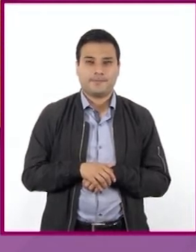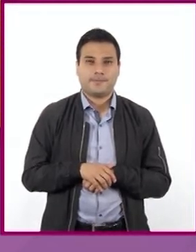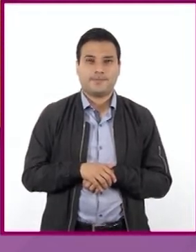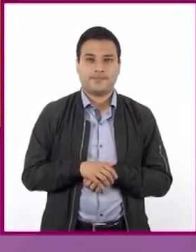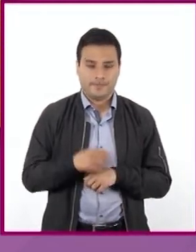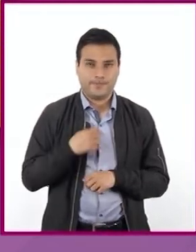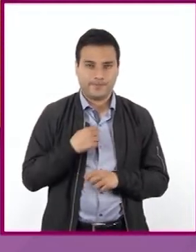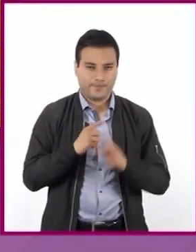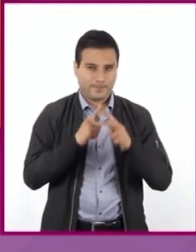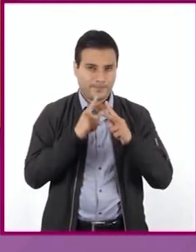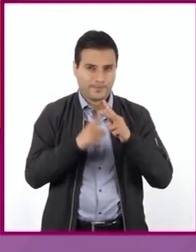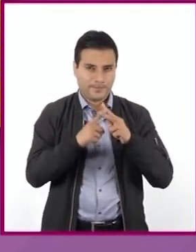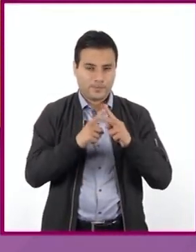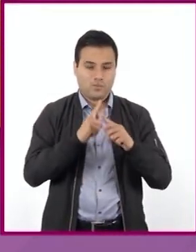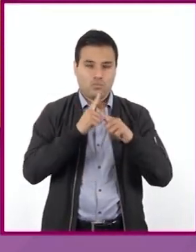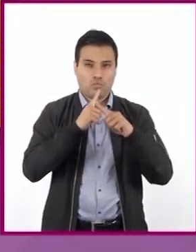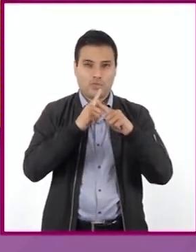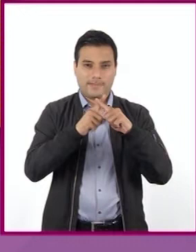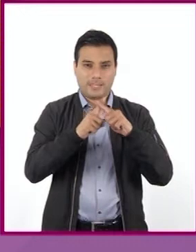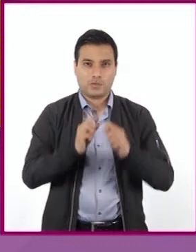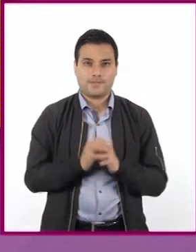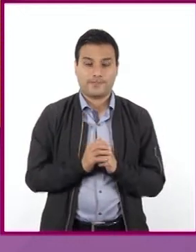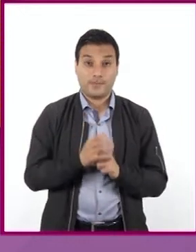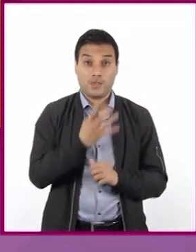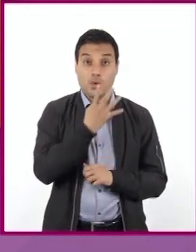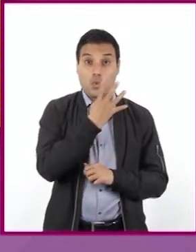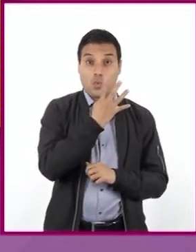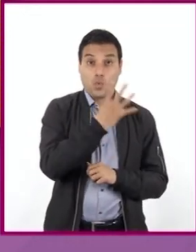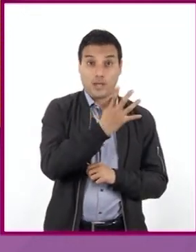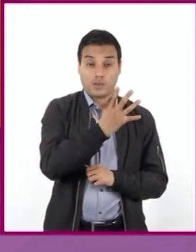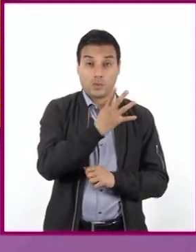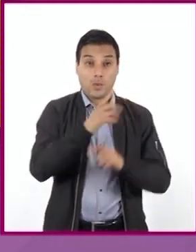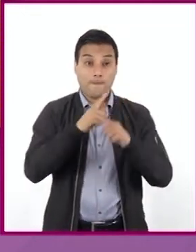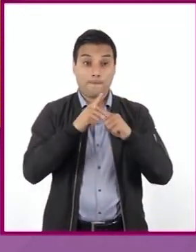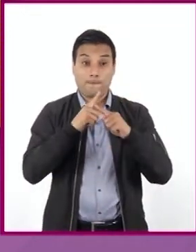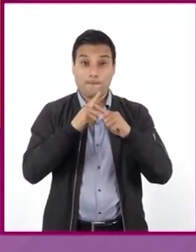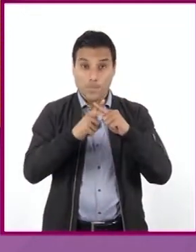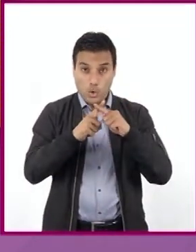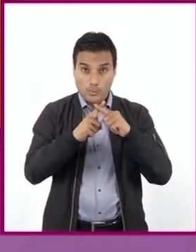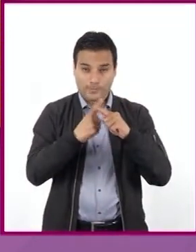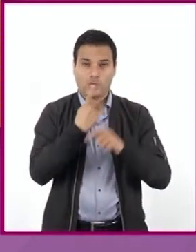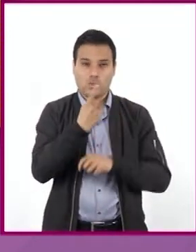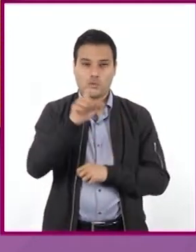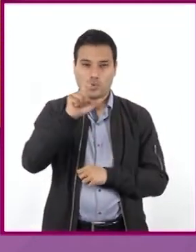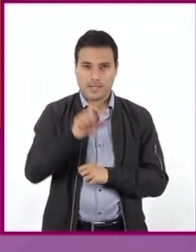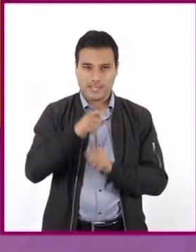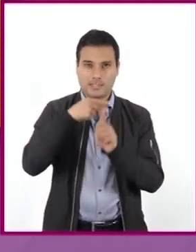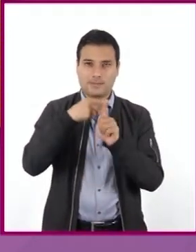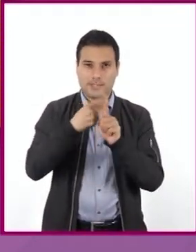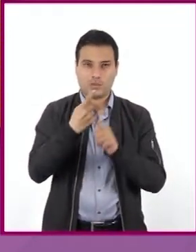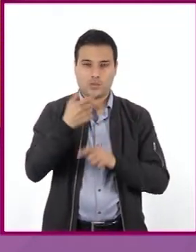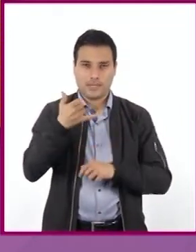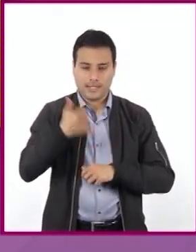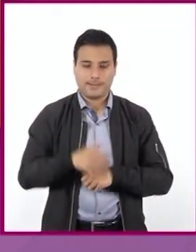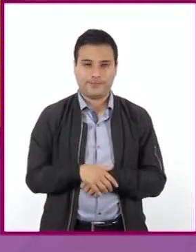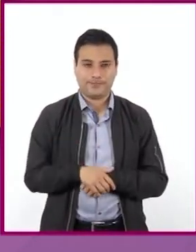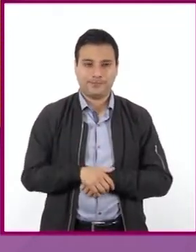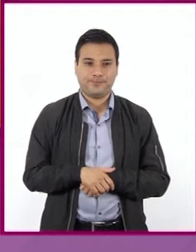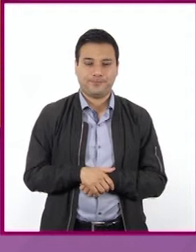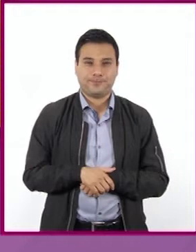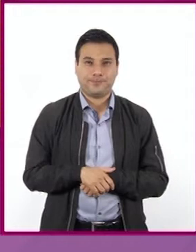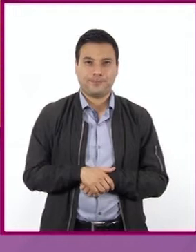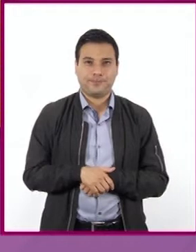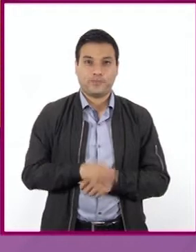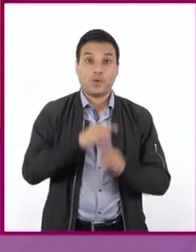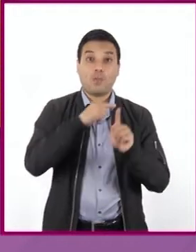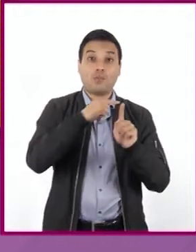Realizamos la multiplicación del número 4 por la primera ecuación, empezando por los signos.